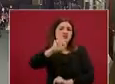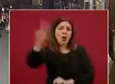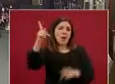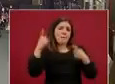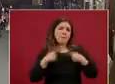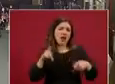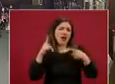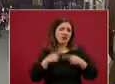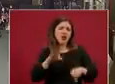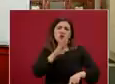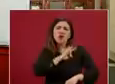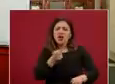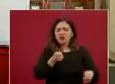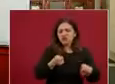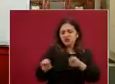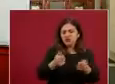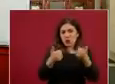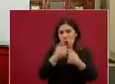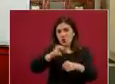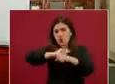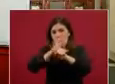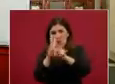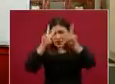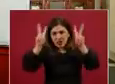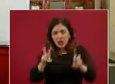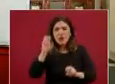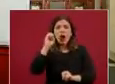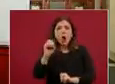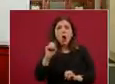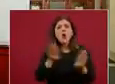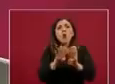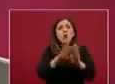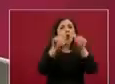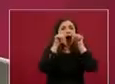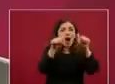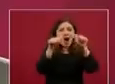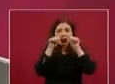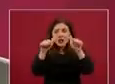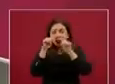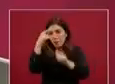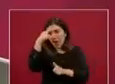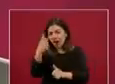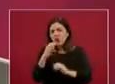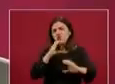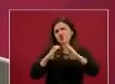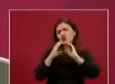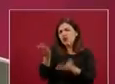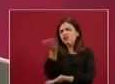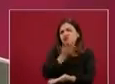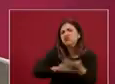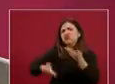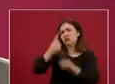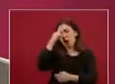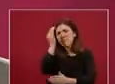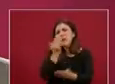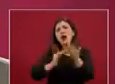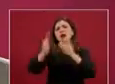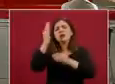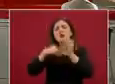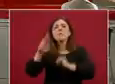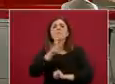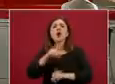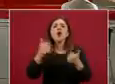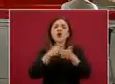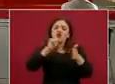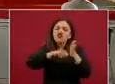en la conducción no solamente de COVID, sino en la atención a este diálogo constructivo, siempre basado en